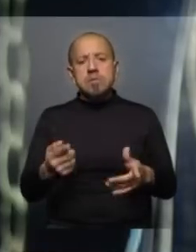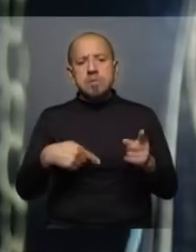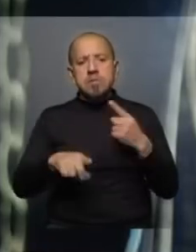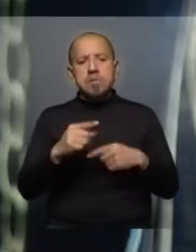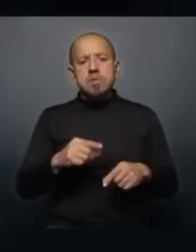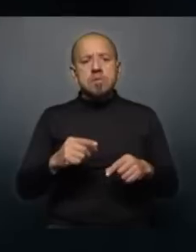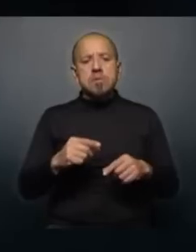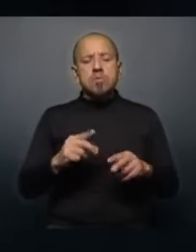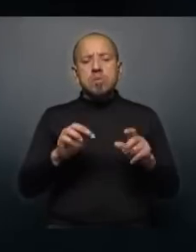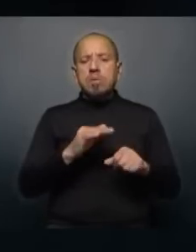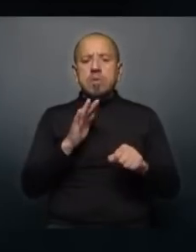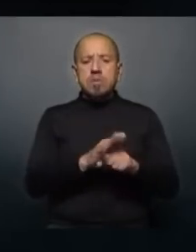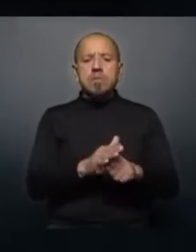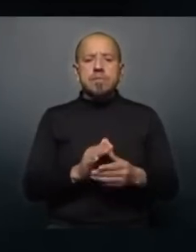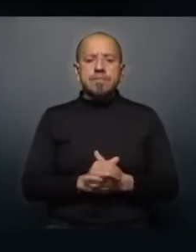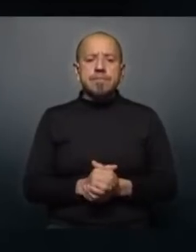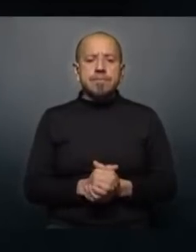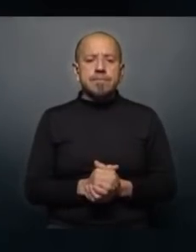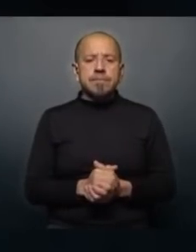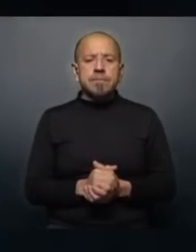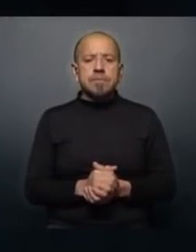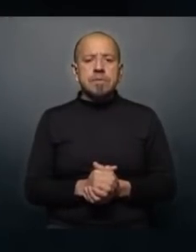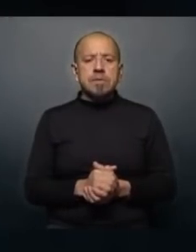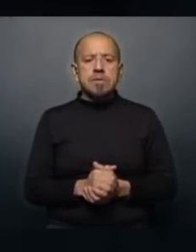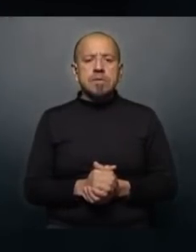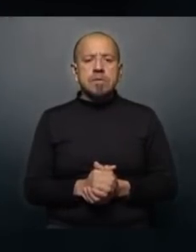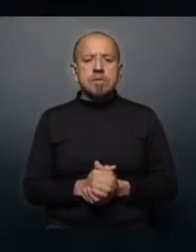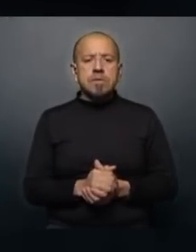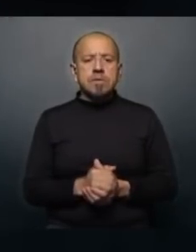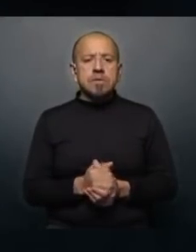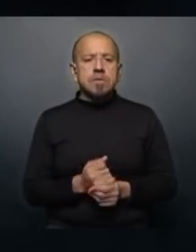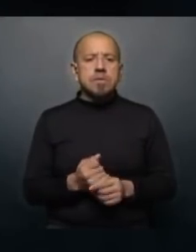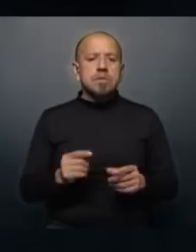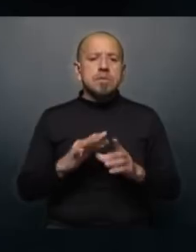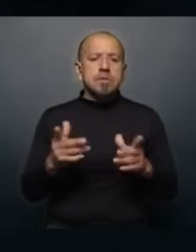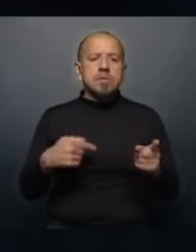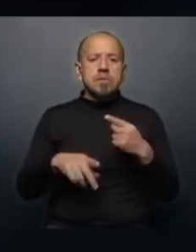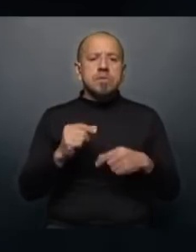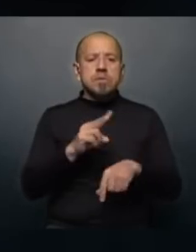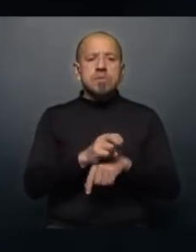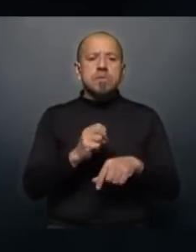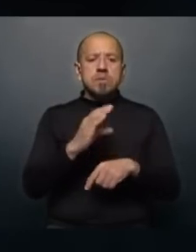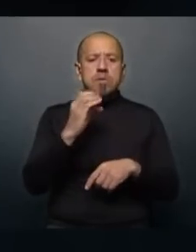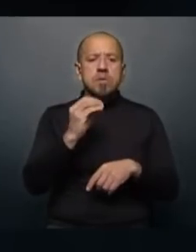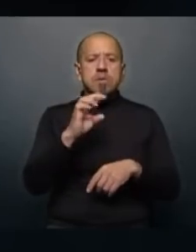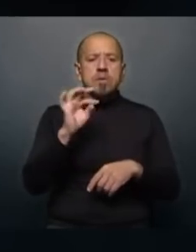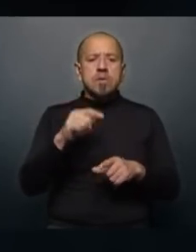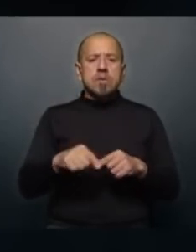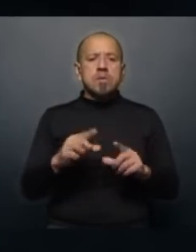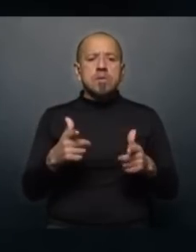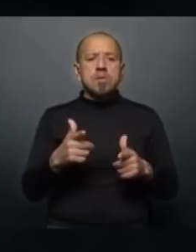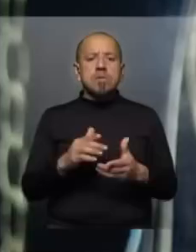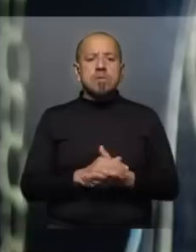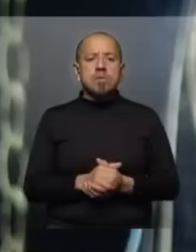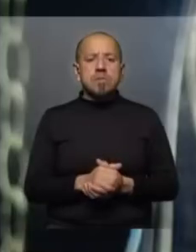totalitario Qué consecuencias eh trae que no se haya designado un fiscal de corte todavía